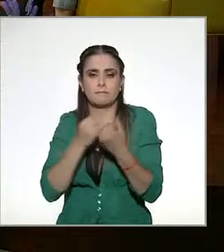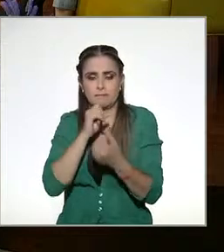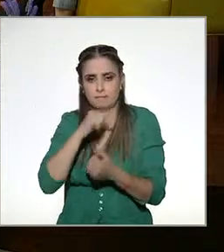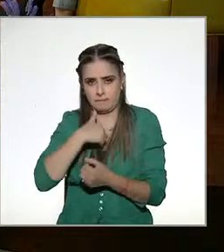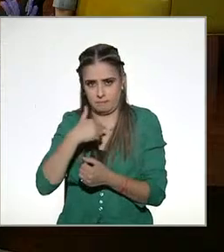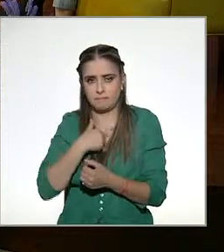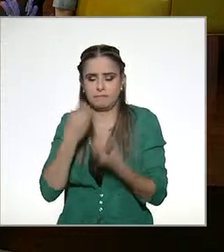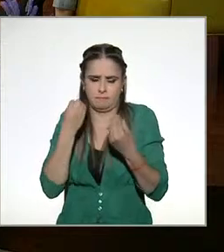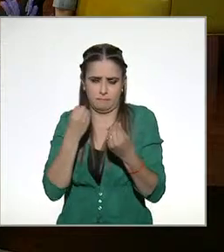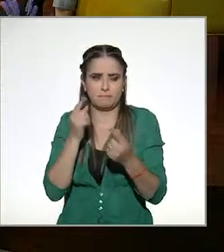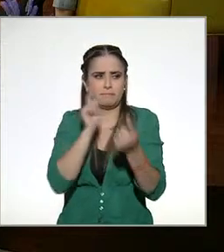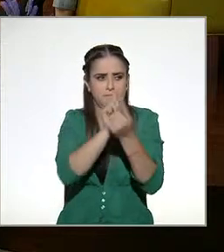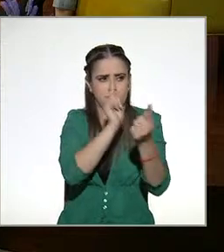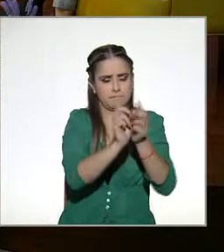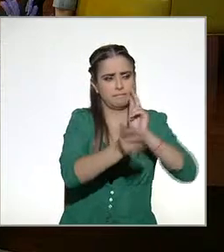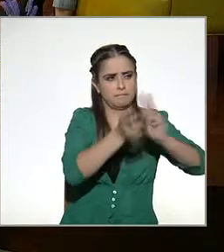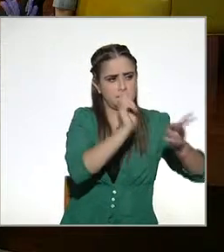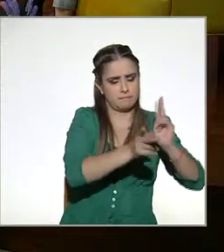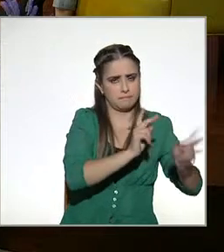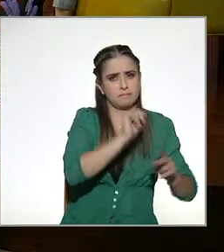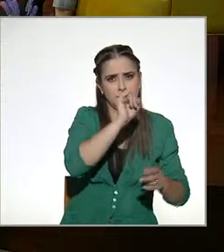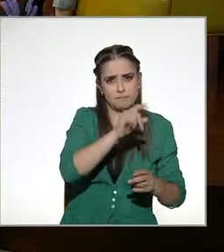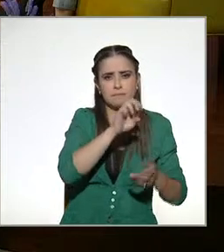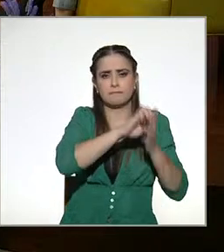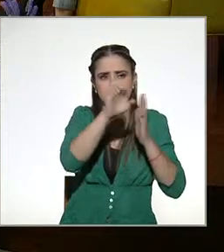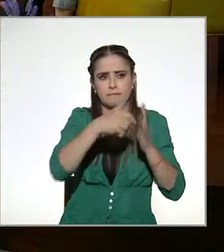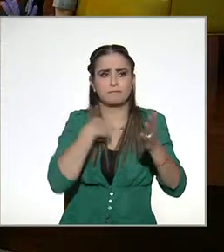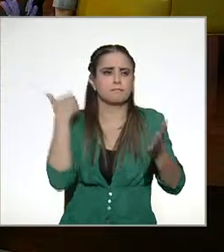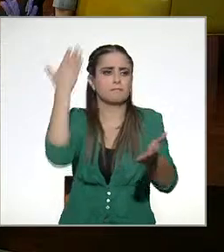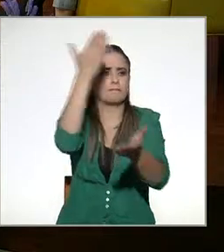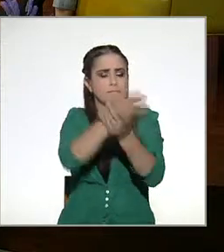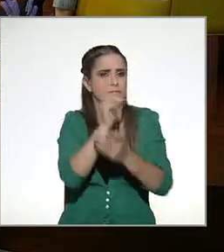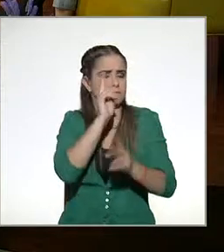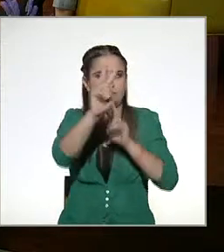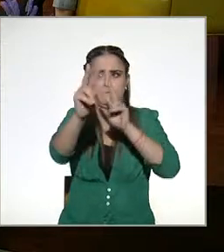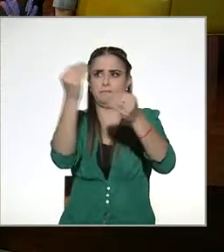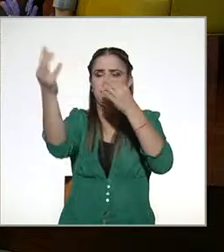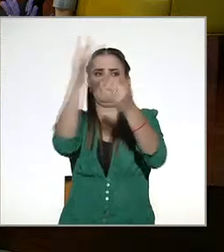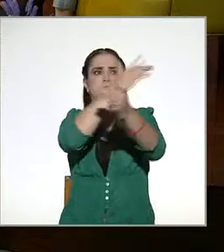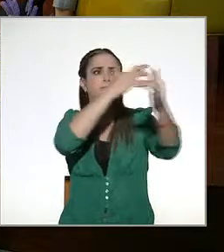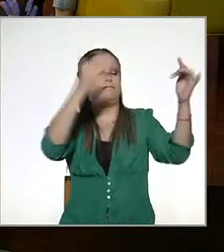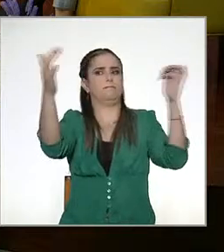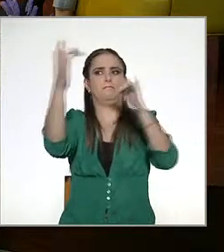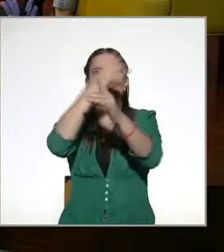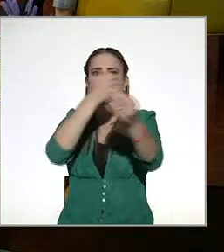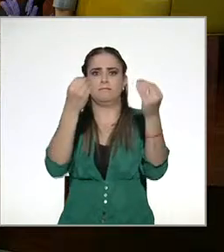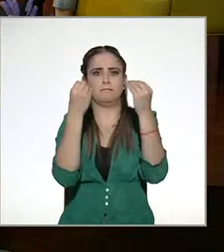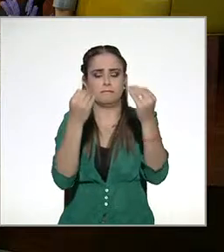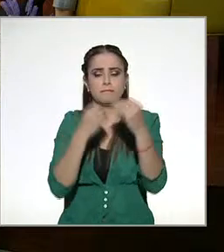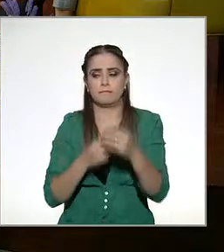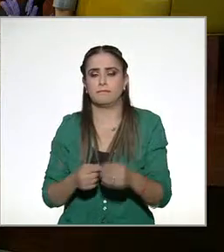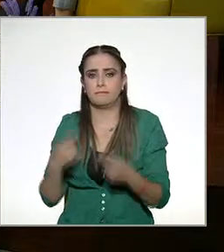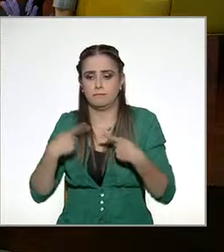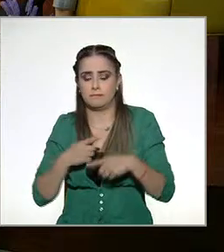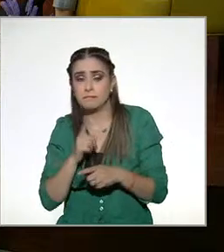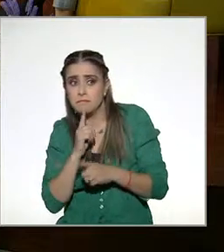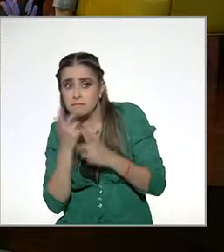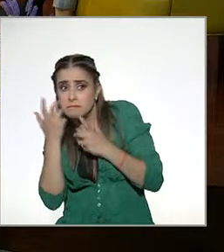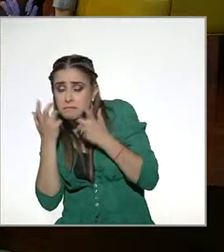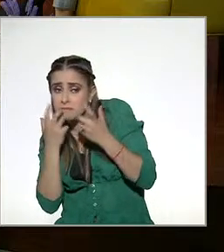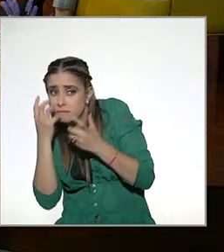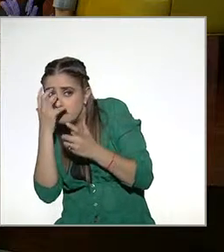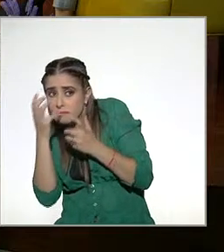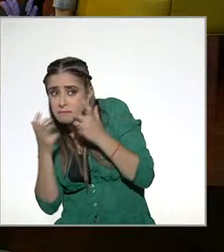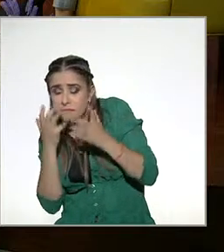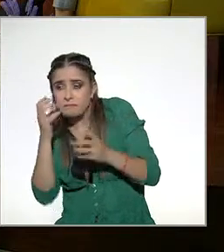introvertida, a un lugar donde hay muchos estímulos, lo que sucede con ellos es que inmediatamente